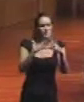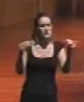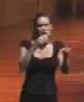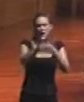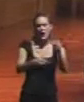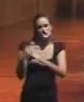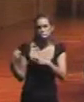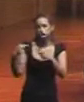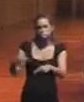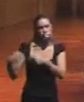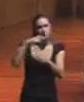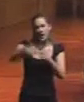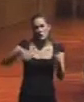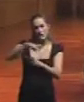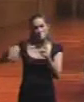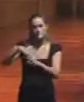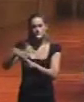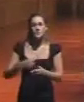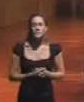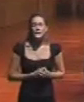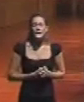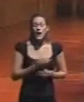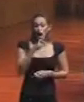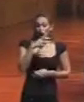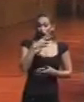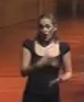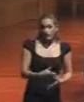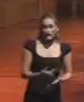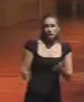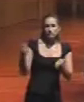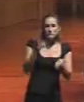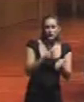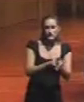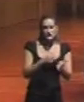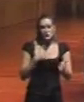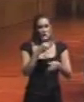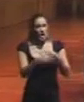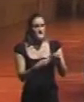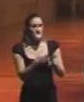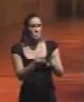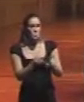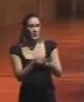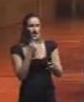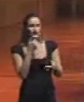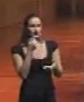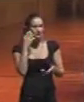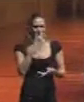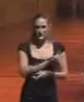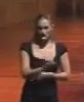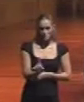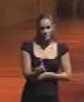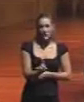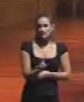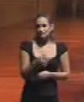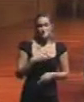por nuestra universidad. En esta ocasión tampoco quisiera frustrar tan legítimas como razonables expectativas, por lo que